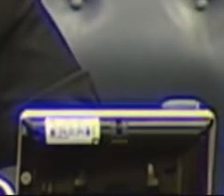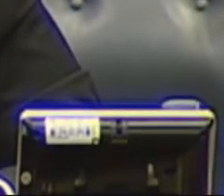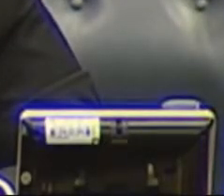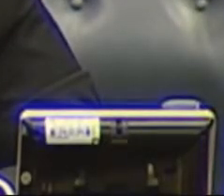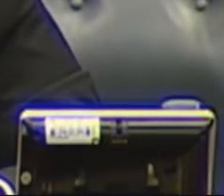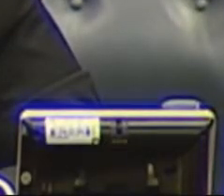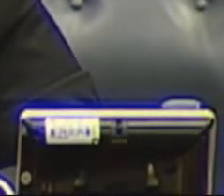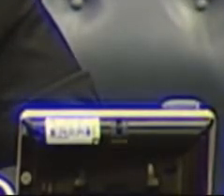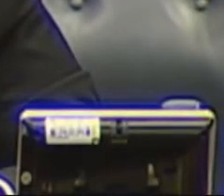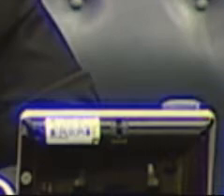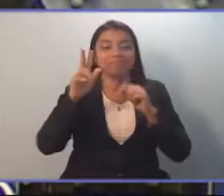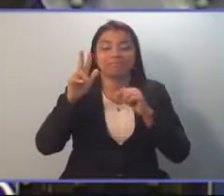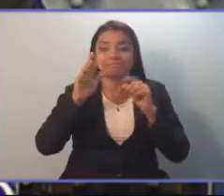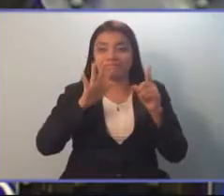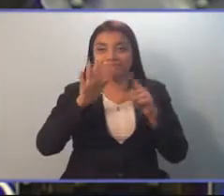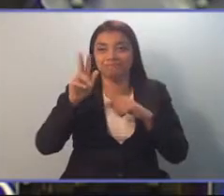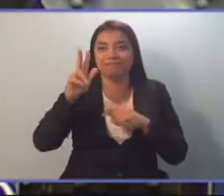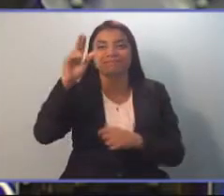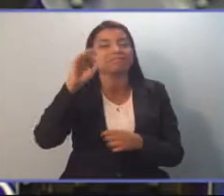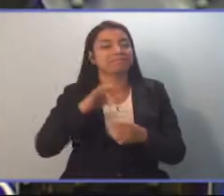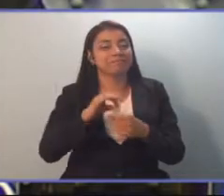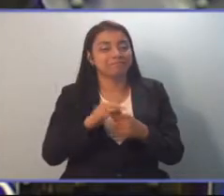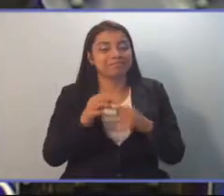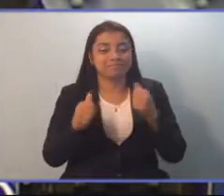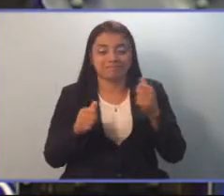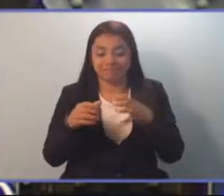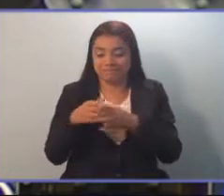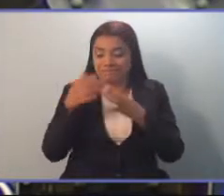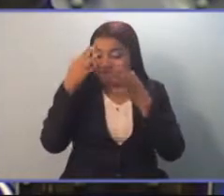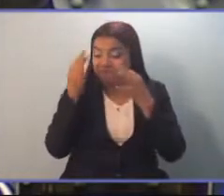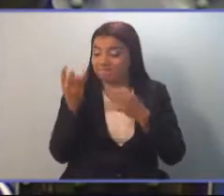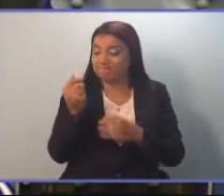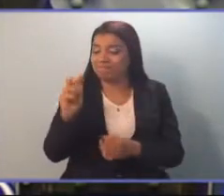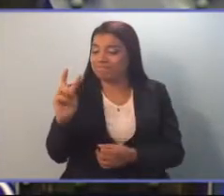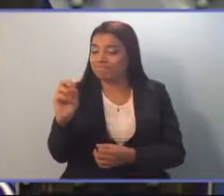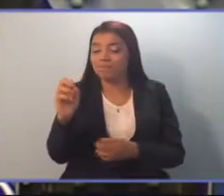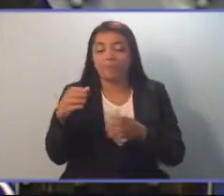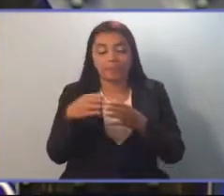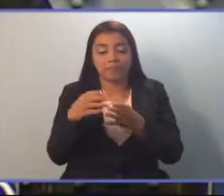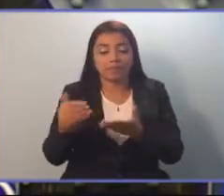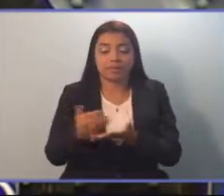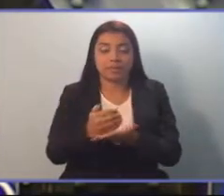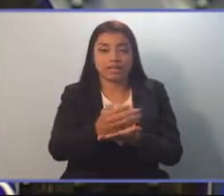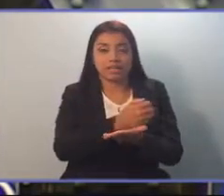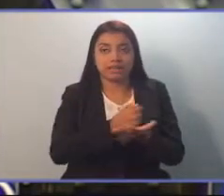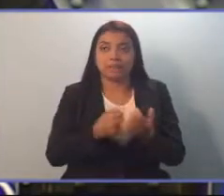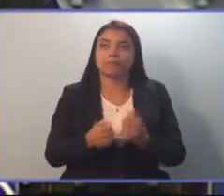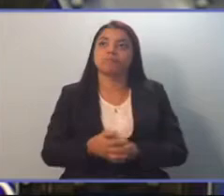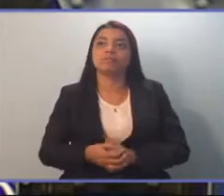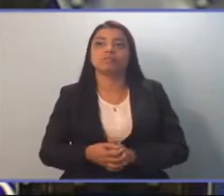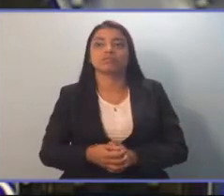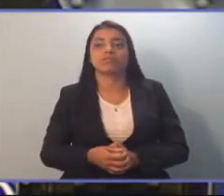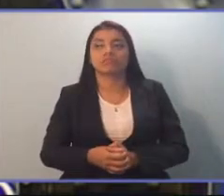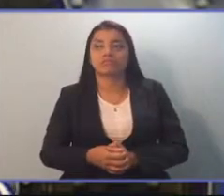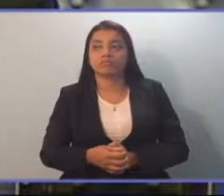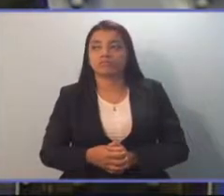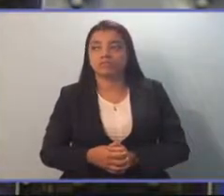con 63 votos y se introduce el dictamen 20 de la Comisión de Hacienda.